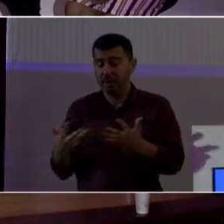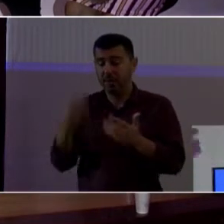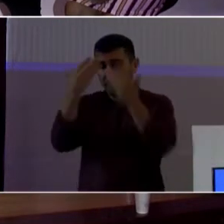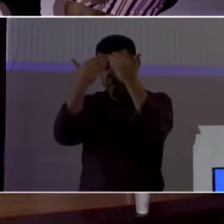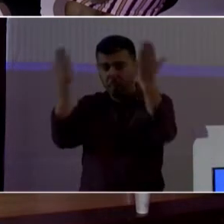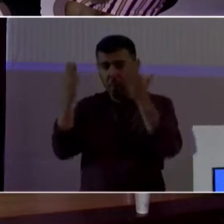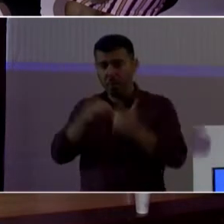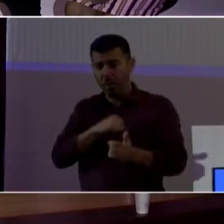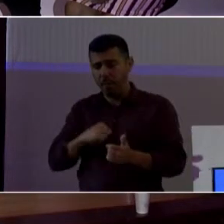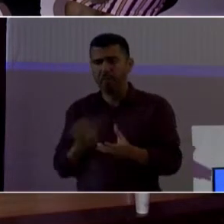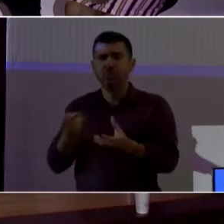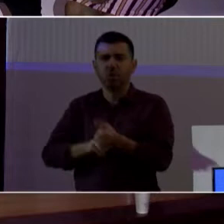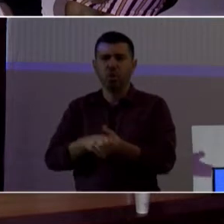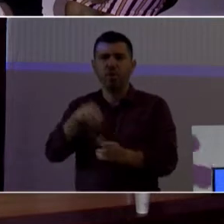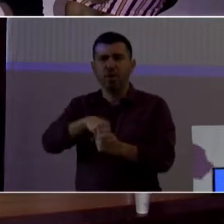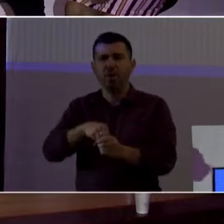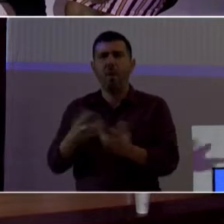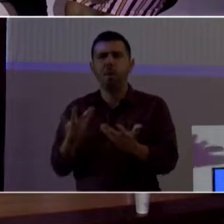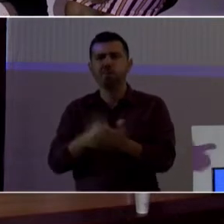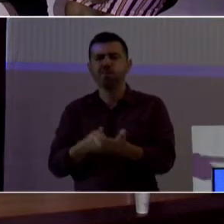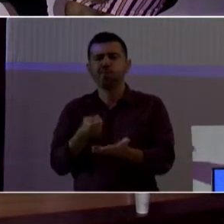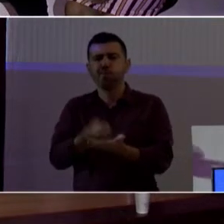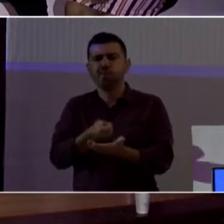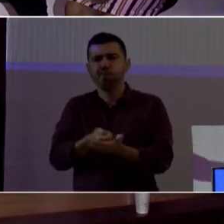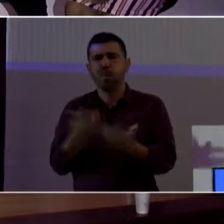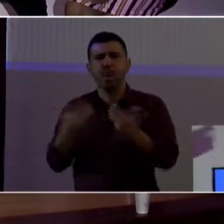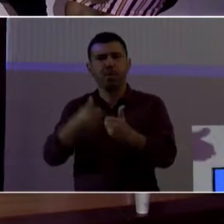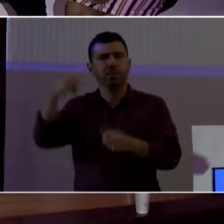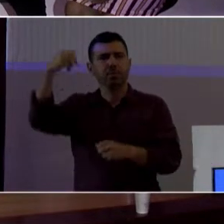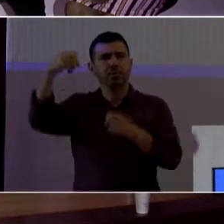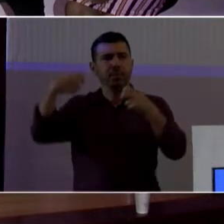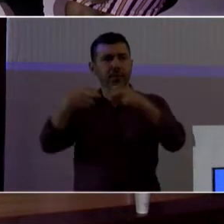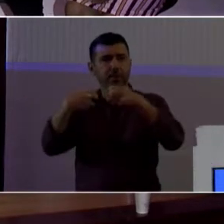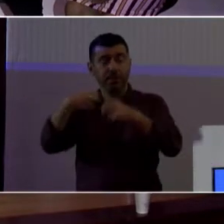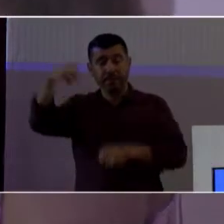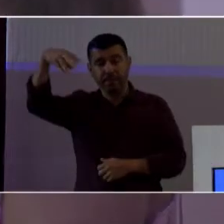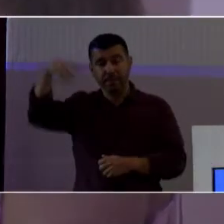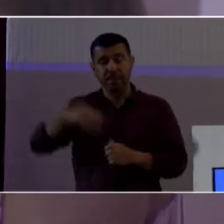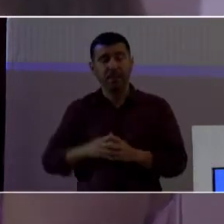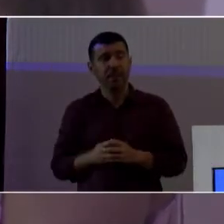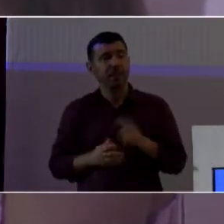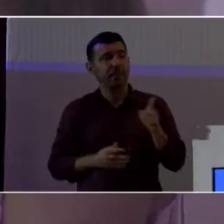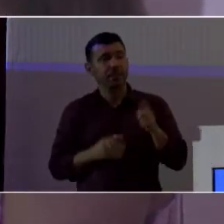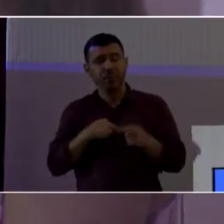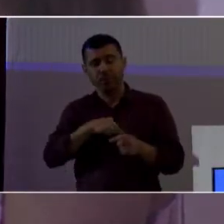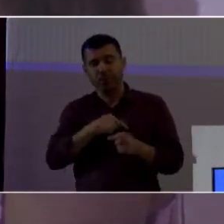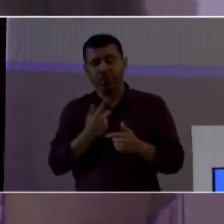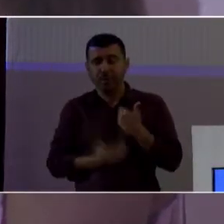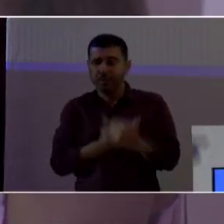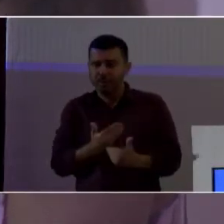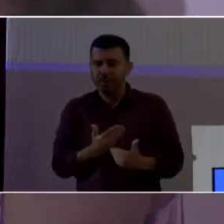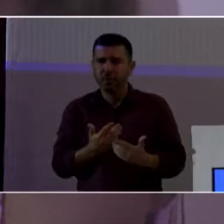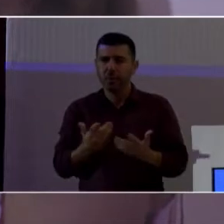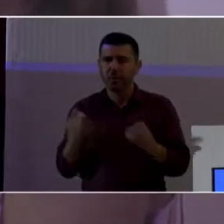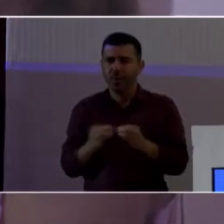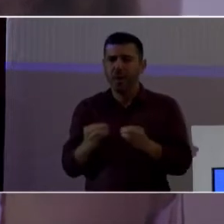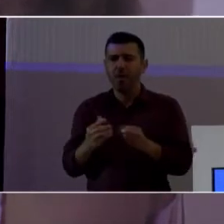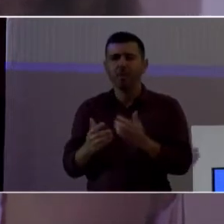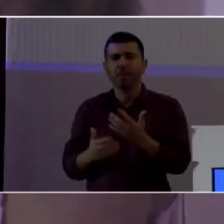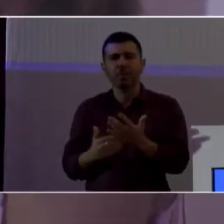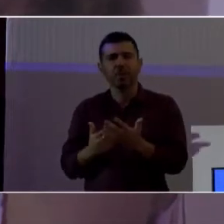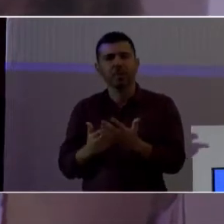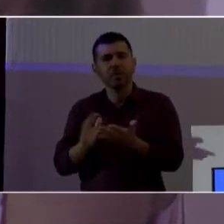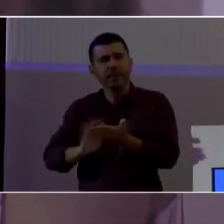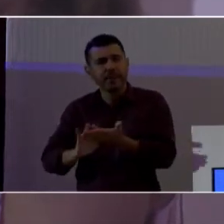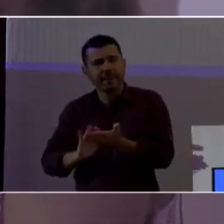proceso, a que nos acerquemos a la agencia para impulsar poco a poco la integración a la economía formal